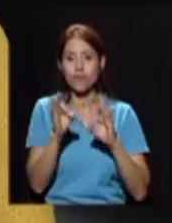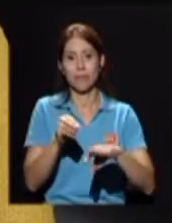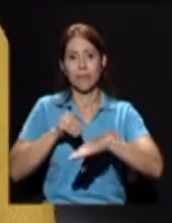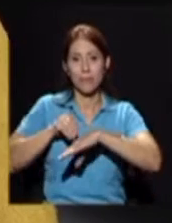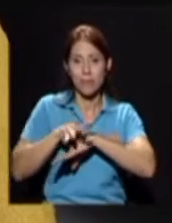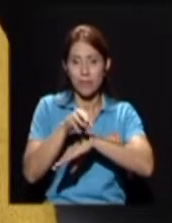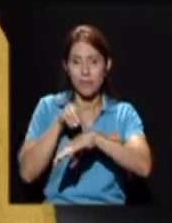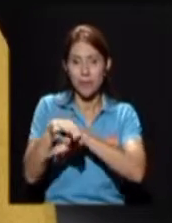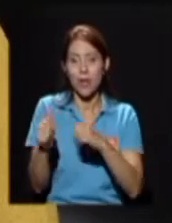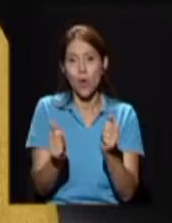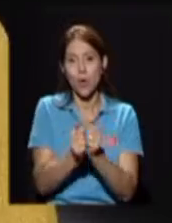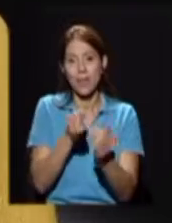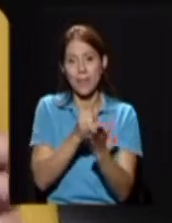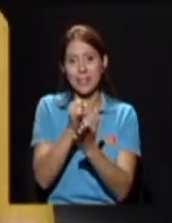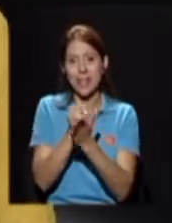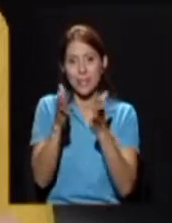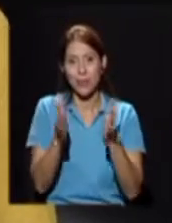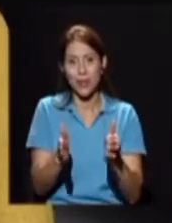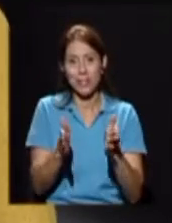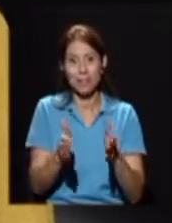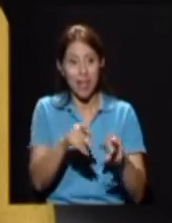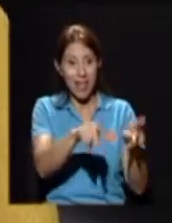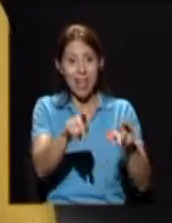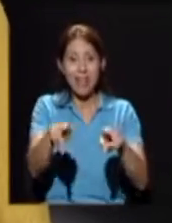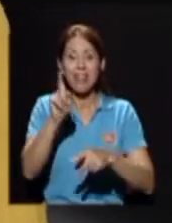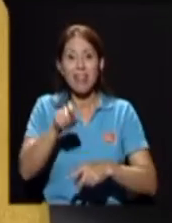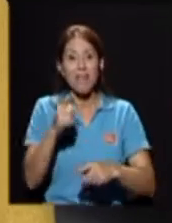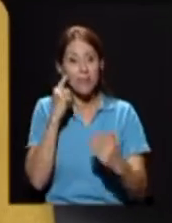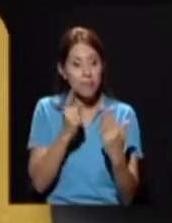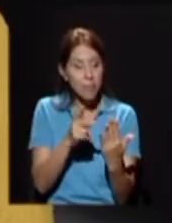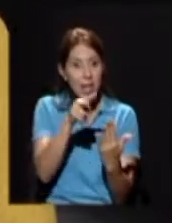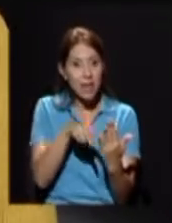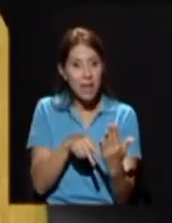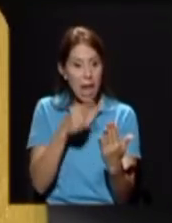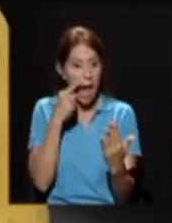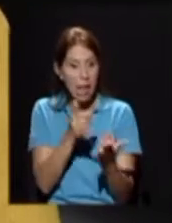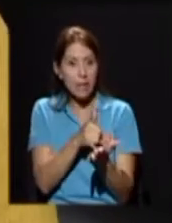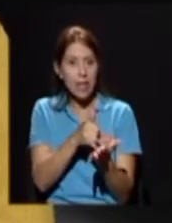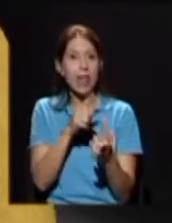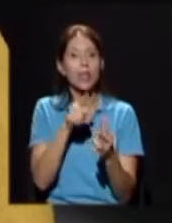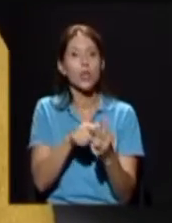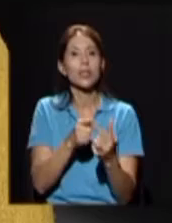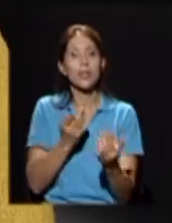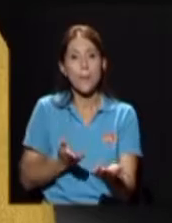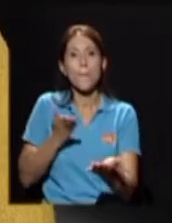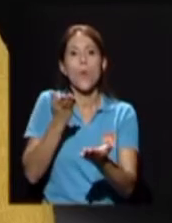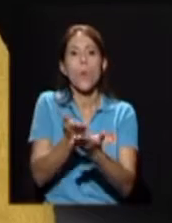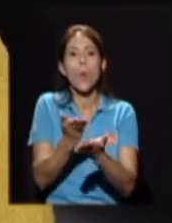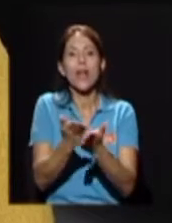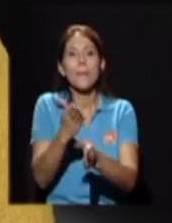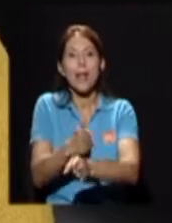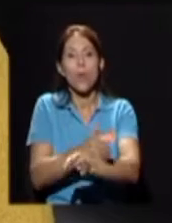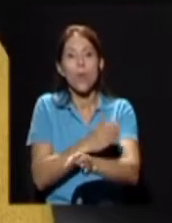de nuestras investigaciones, que la gente tiene que ir a ver y además proponer a partir de esta información cómo